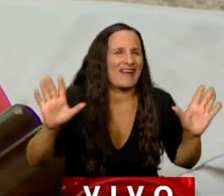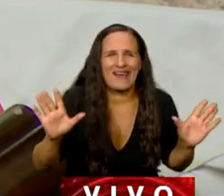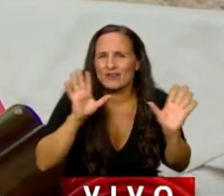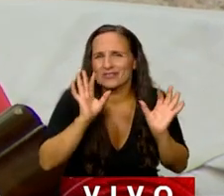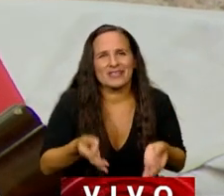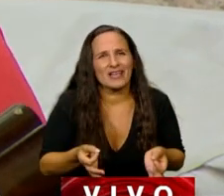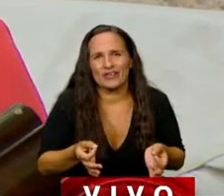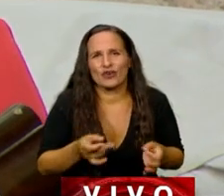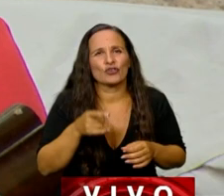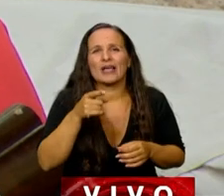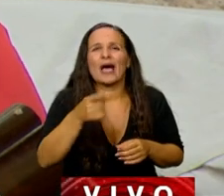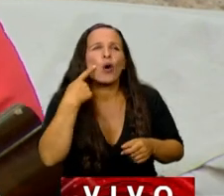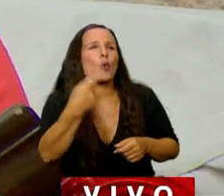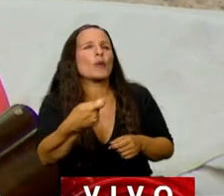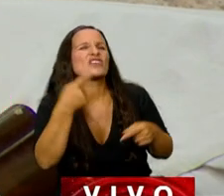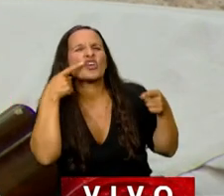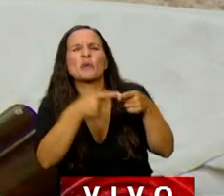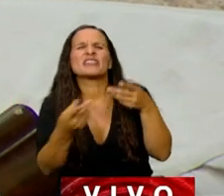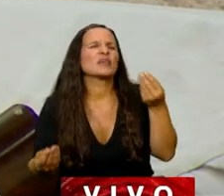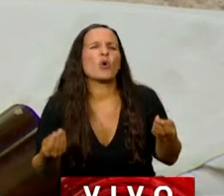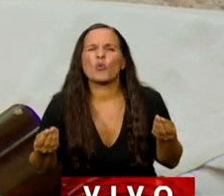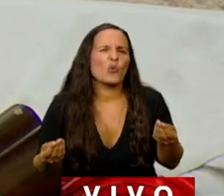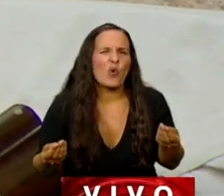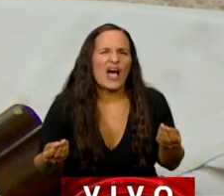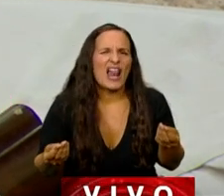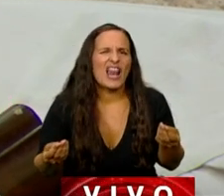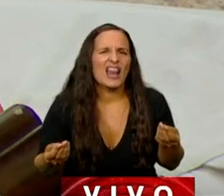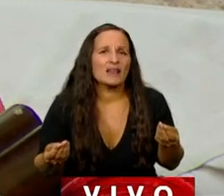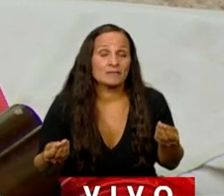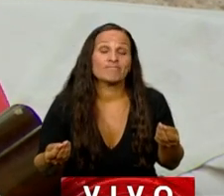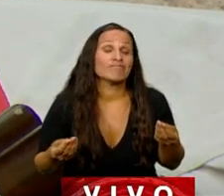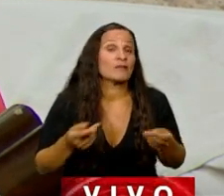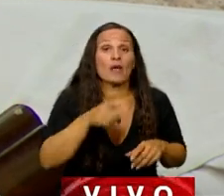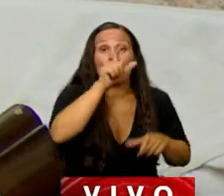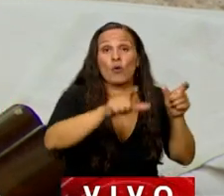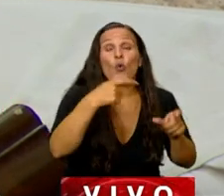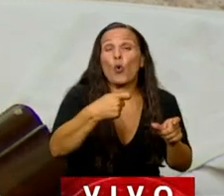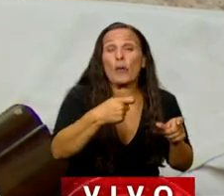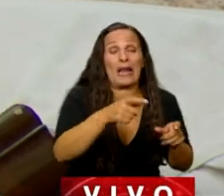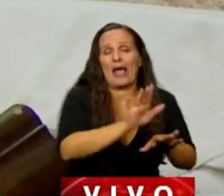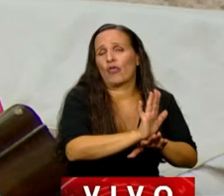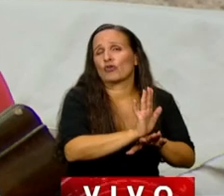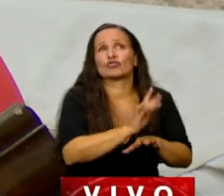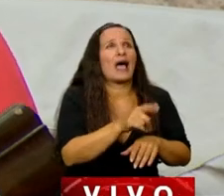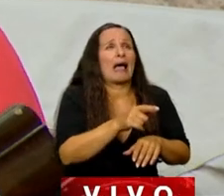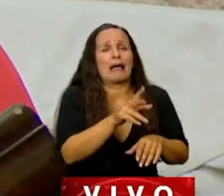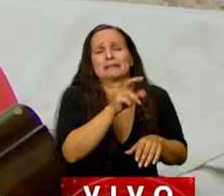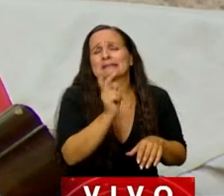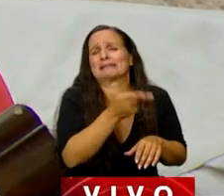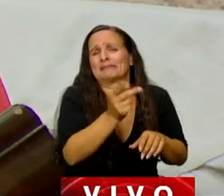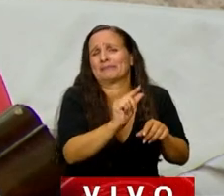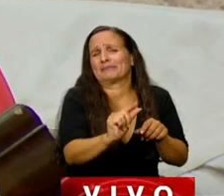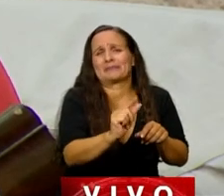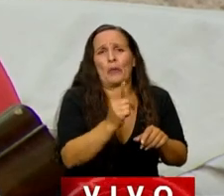jubilaciones va a dos puntas: convertir en indigentes a los jubilados y esta moratoria, que